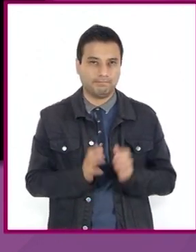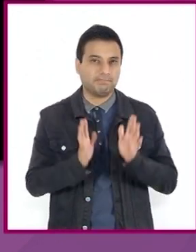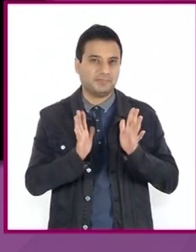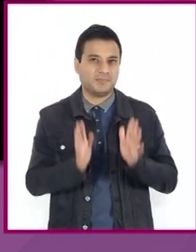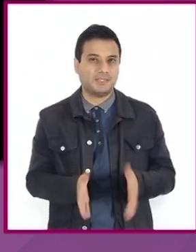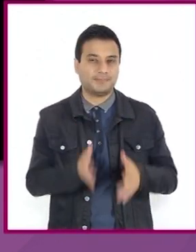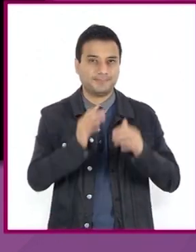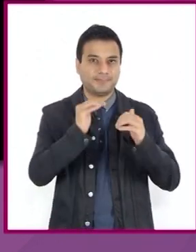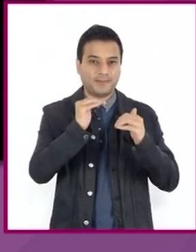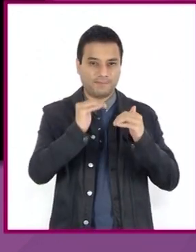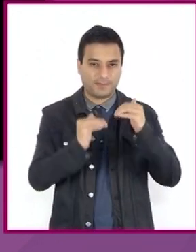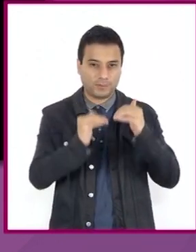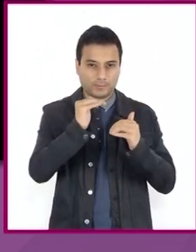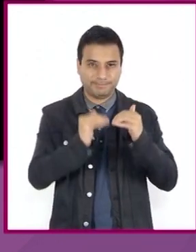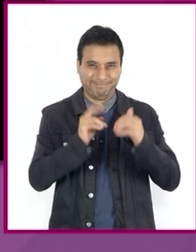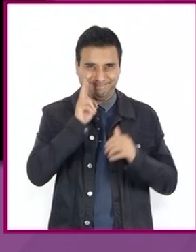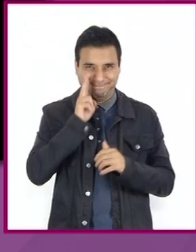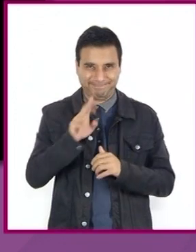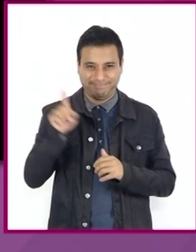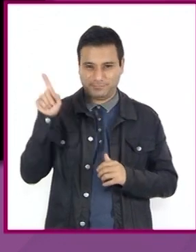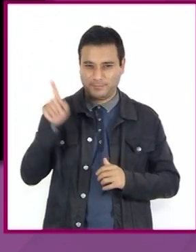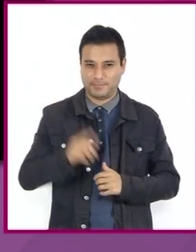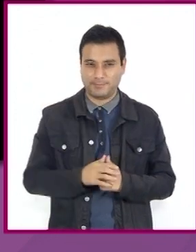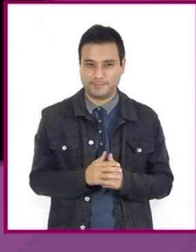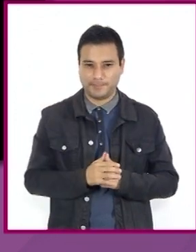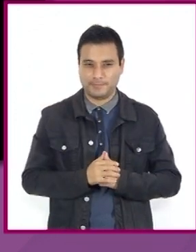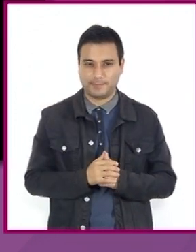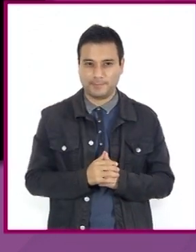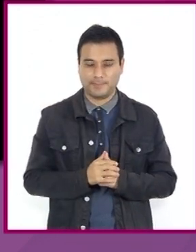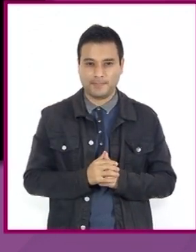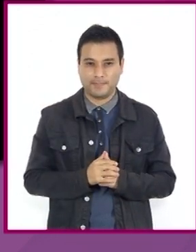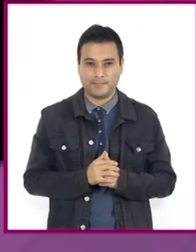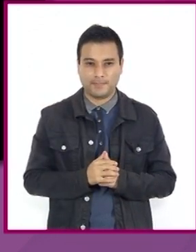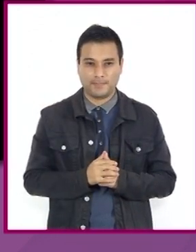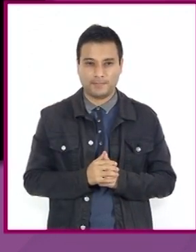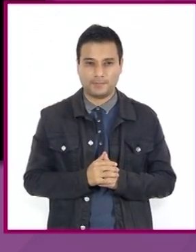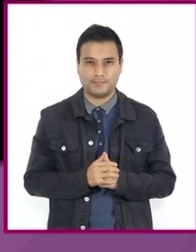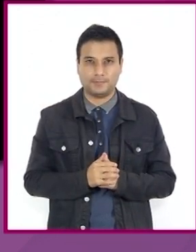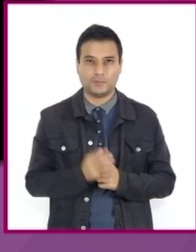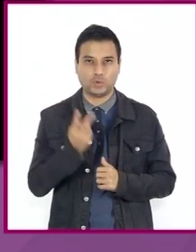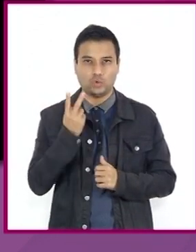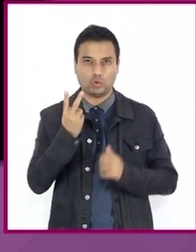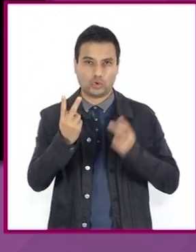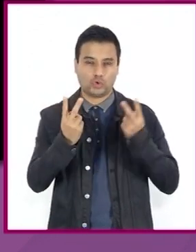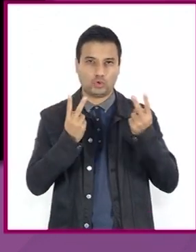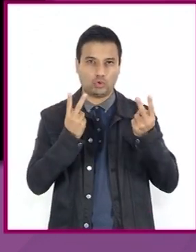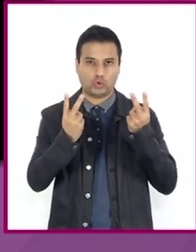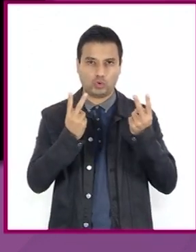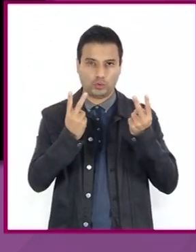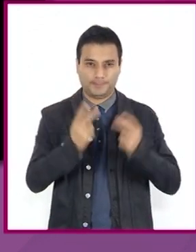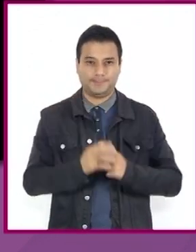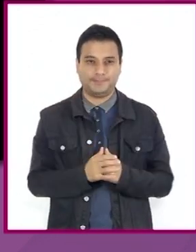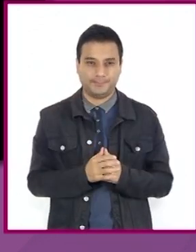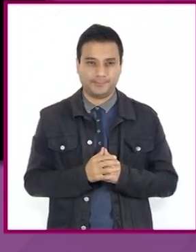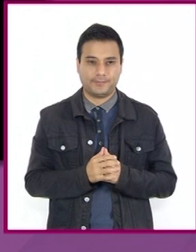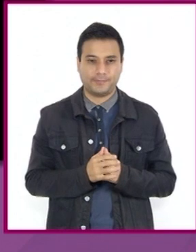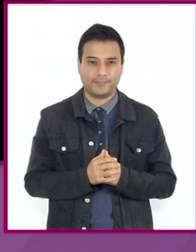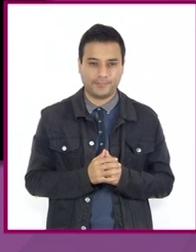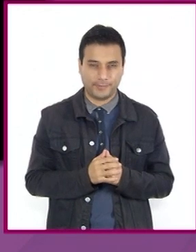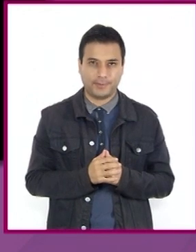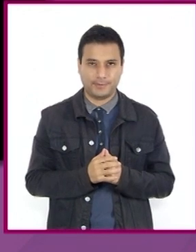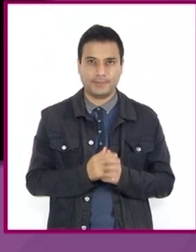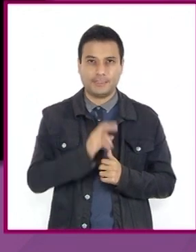lo vemos en la balanza del lado izquierdo, queda balanceado el nitrógeno. 2, 2. 2 en los reactivos, 2